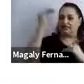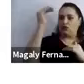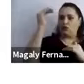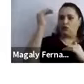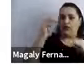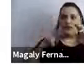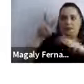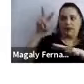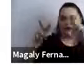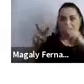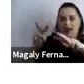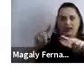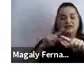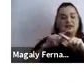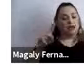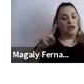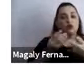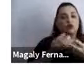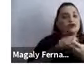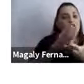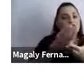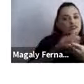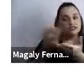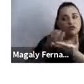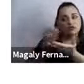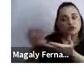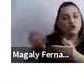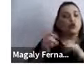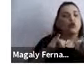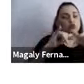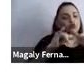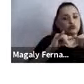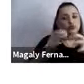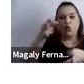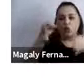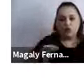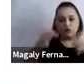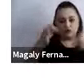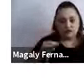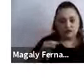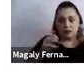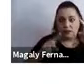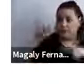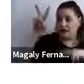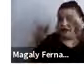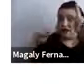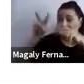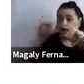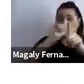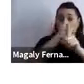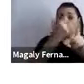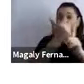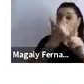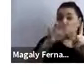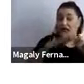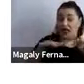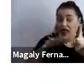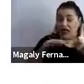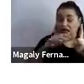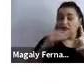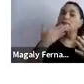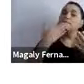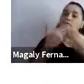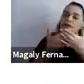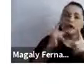entre umbrales, por lo tanto una distribución justa, y que esa variabilidad dentro de las sociedades premie la contribución al bien común